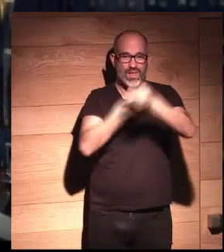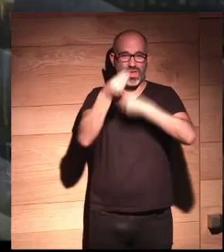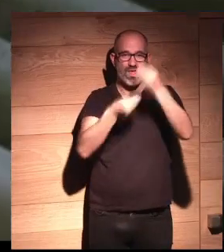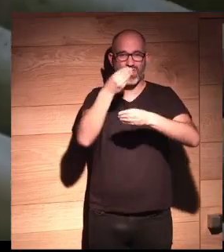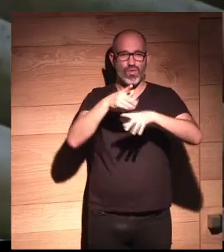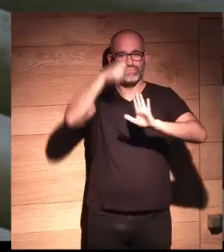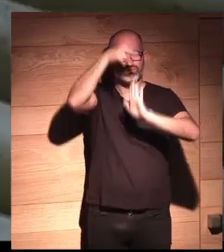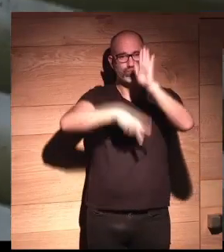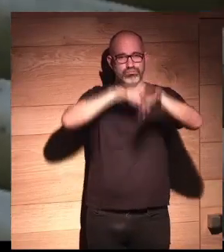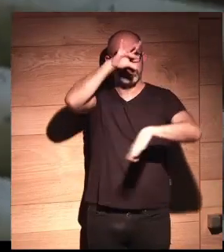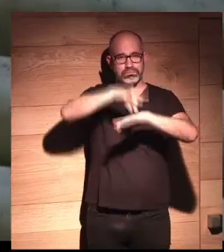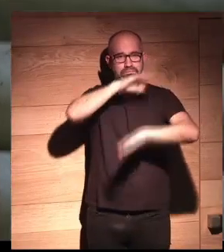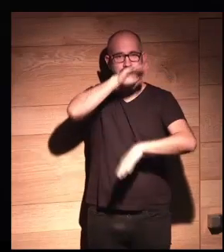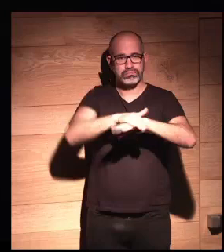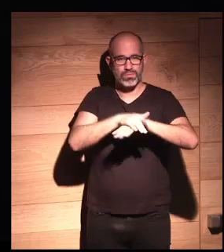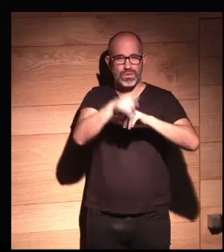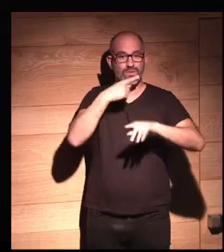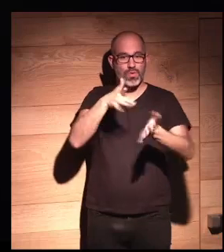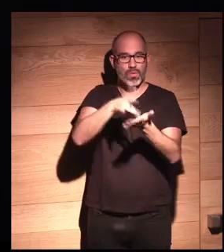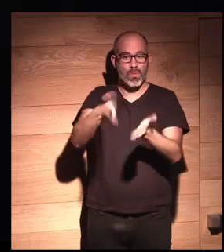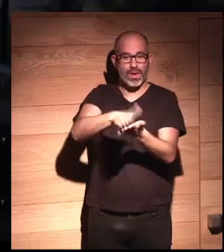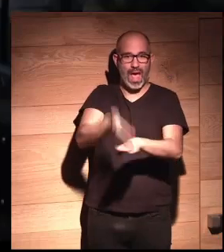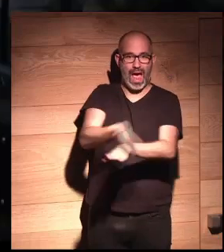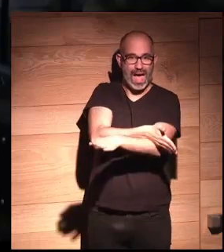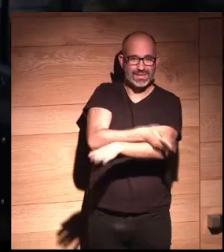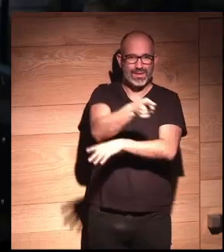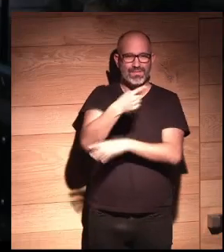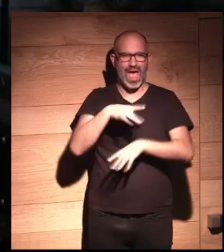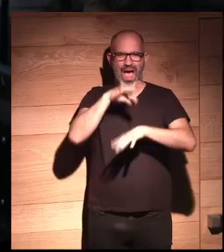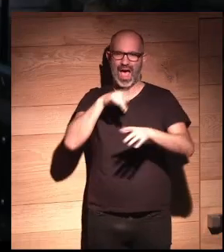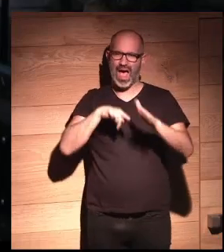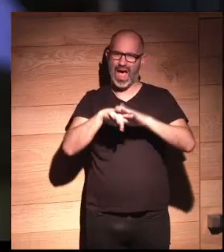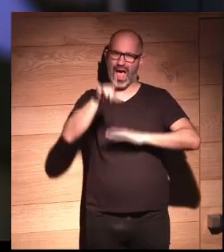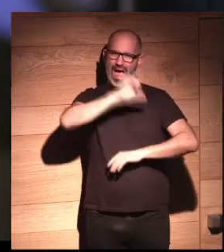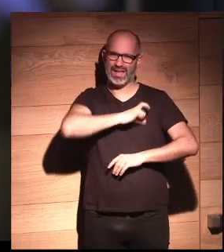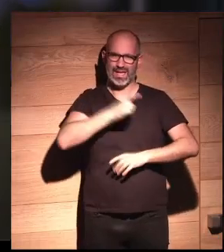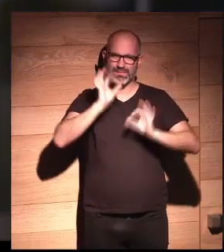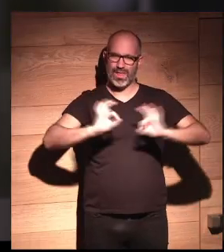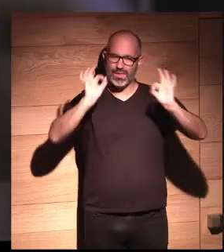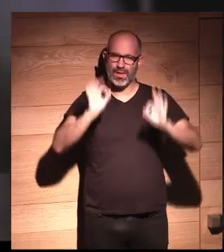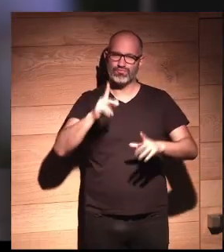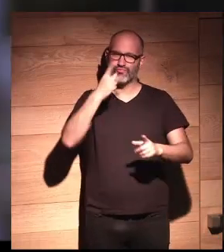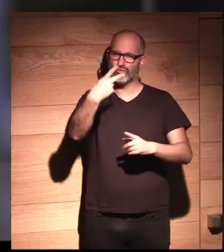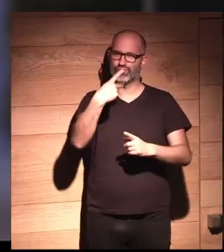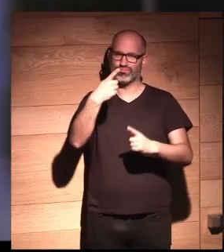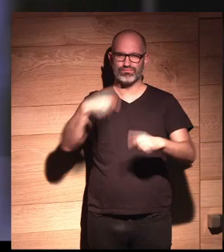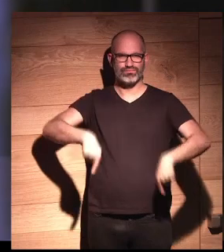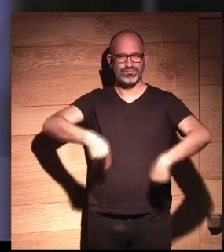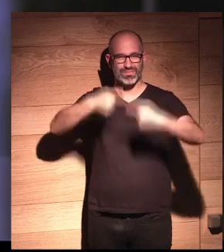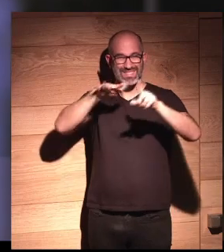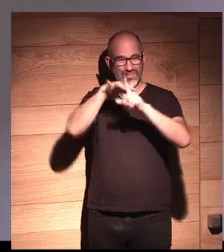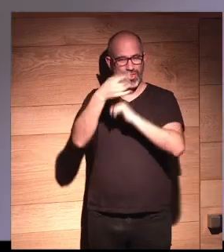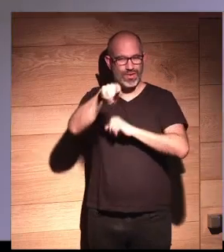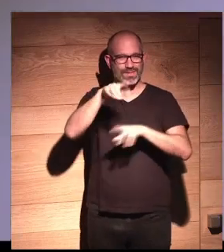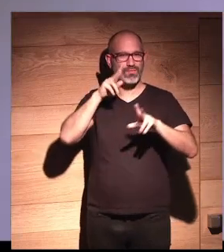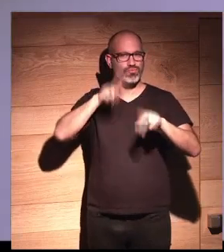sus instrucciones antes de morir. Agente especial Maya Kensington. Nunca nos hemos enfrentado a un caso como